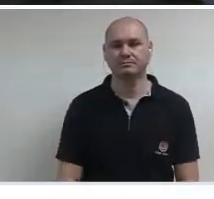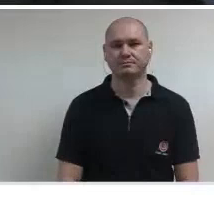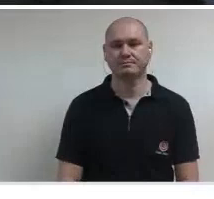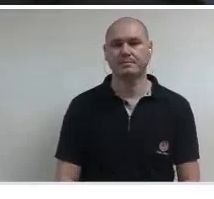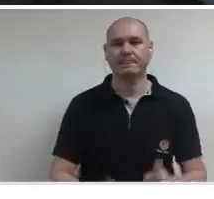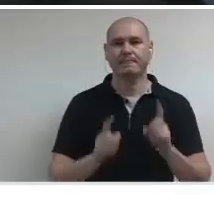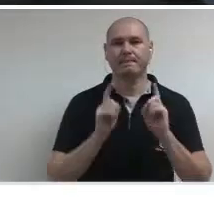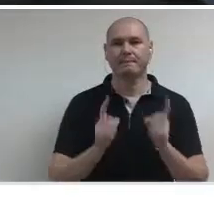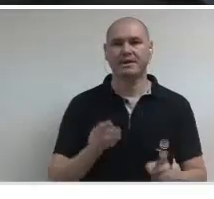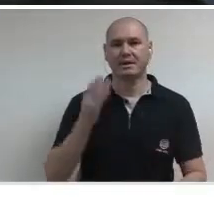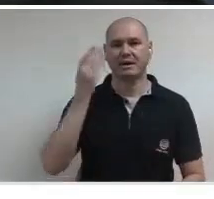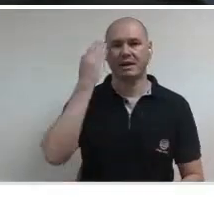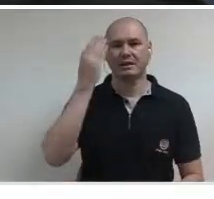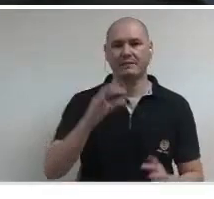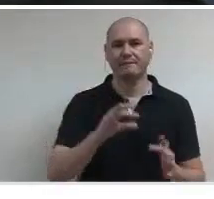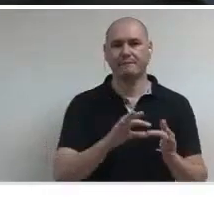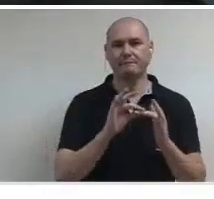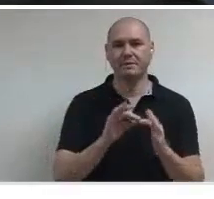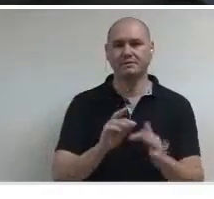po ya ya po vaya yuba